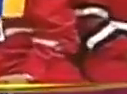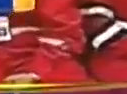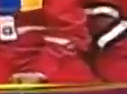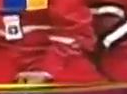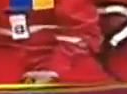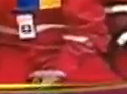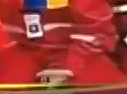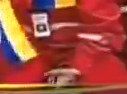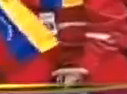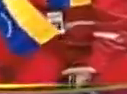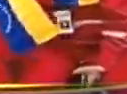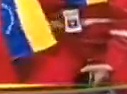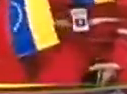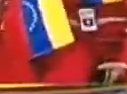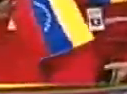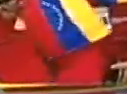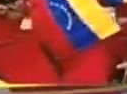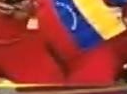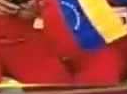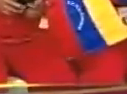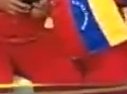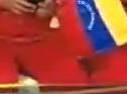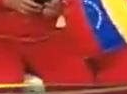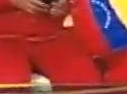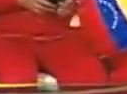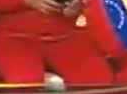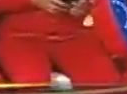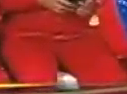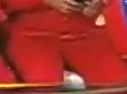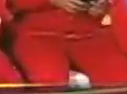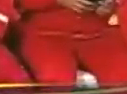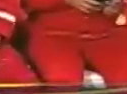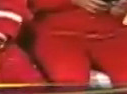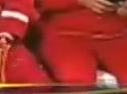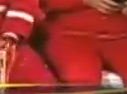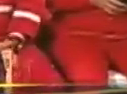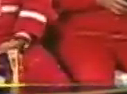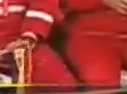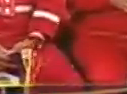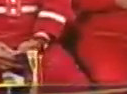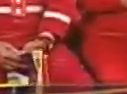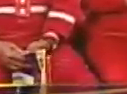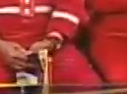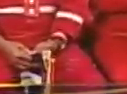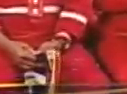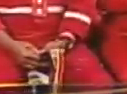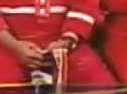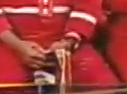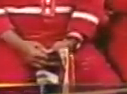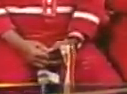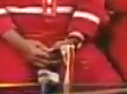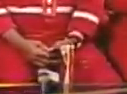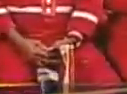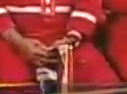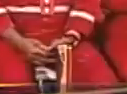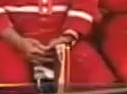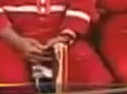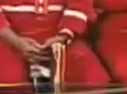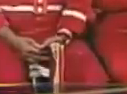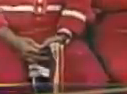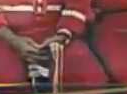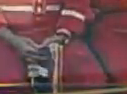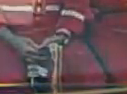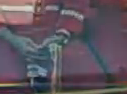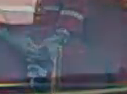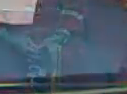a 33% las regalías que debían pagar las empresas transnacionales, revirtiendo la llamada apertura petrolera de la década